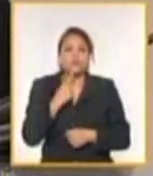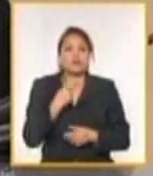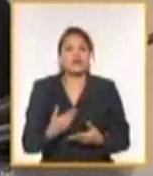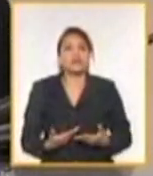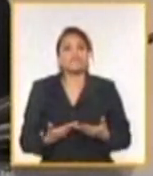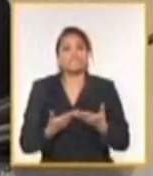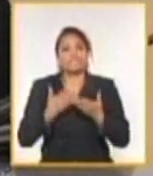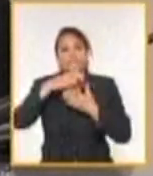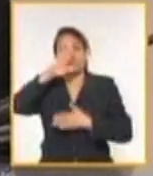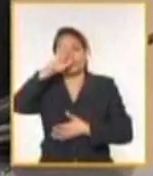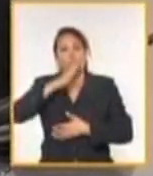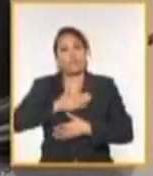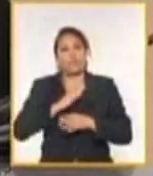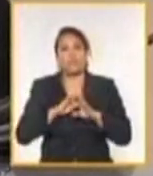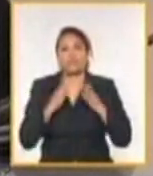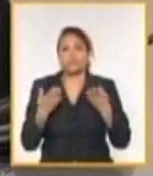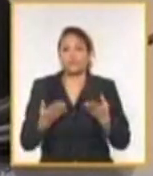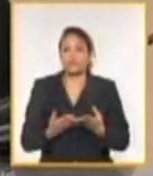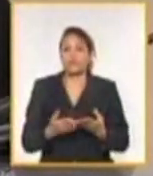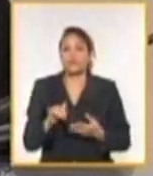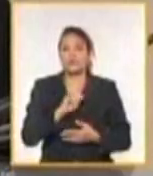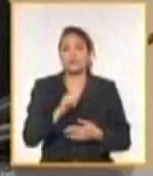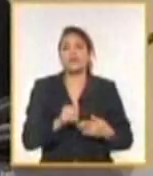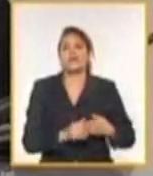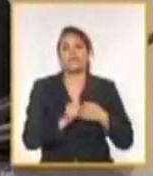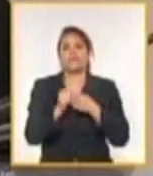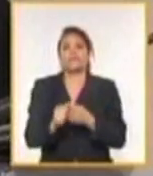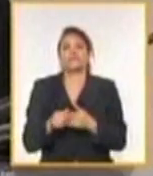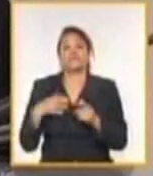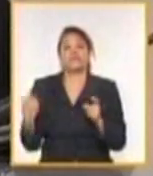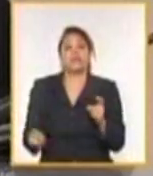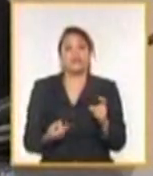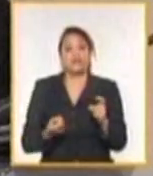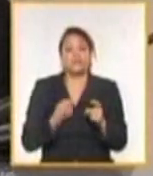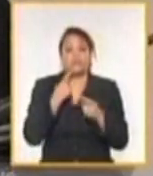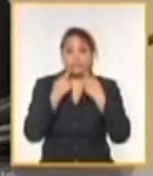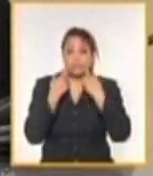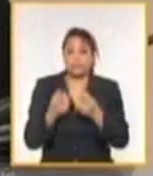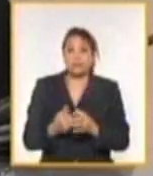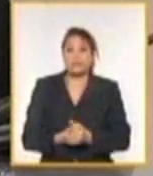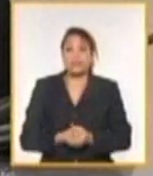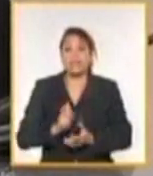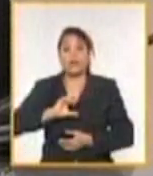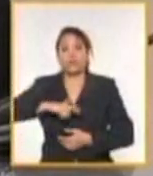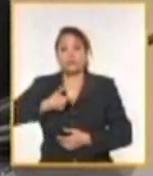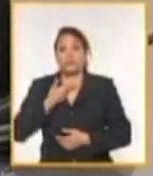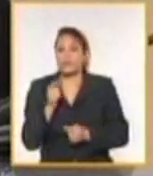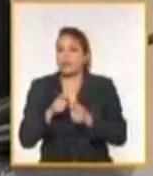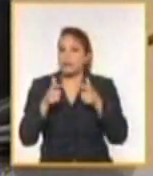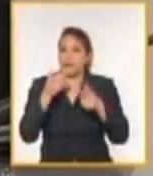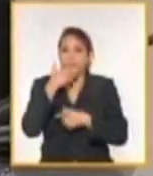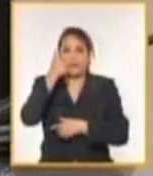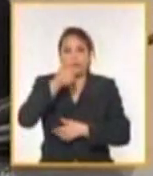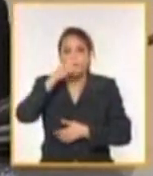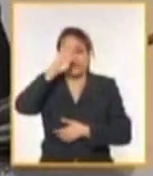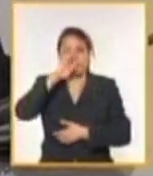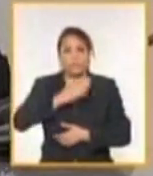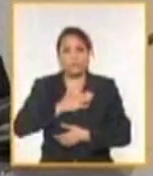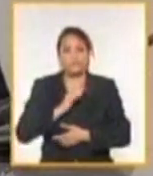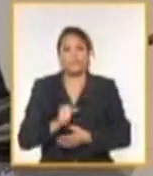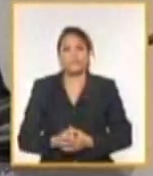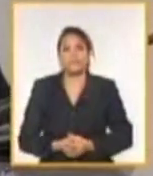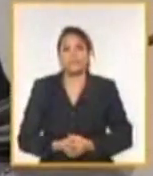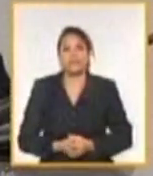país pues la conducción de una de las batallas clave, la batalla cultural más grande que dio la revolución, que fue